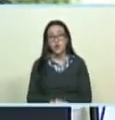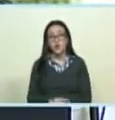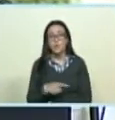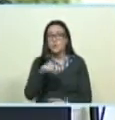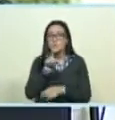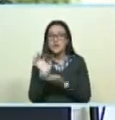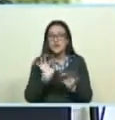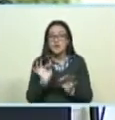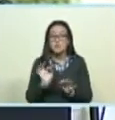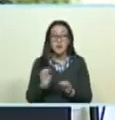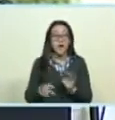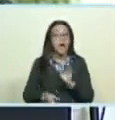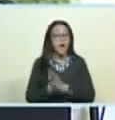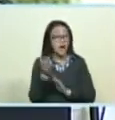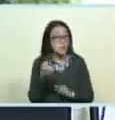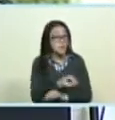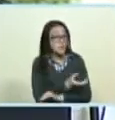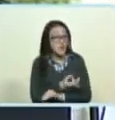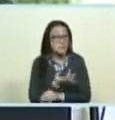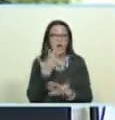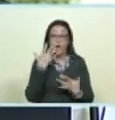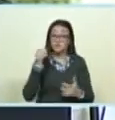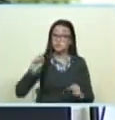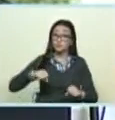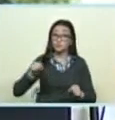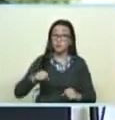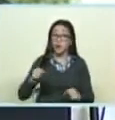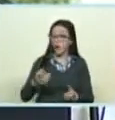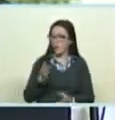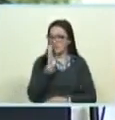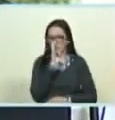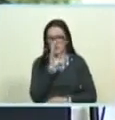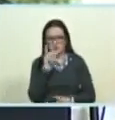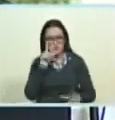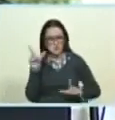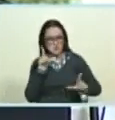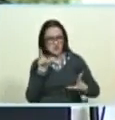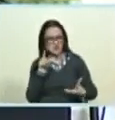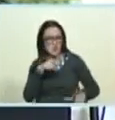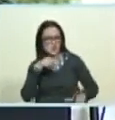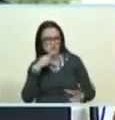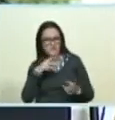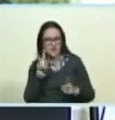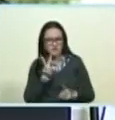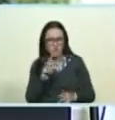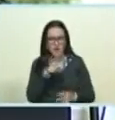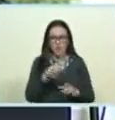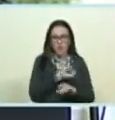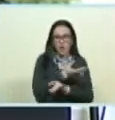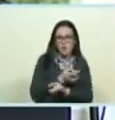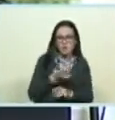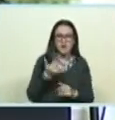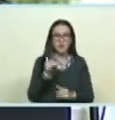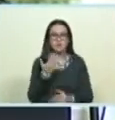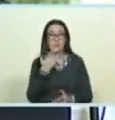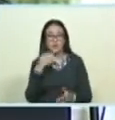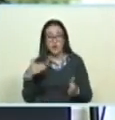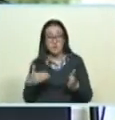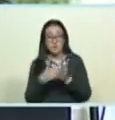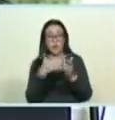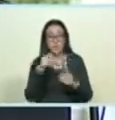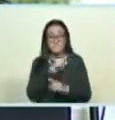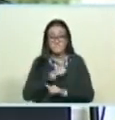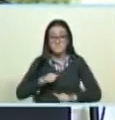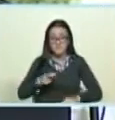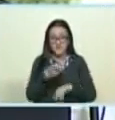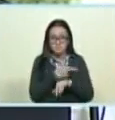es que salgan a guarimbiar. Ahí sí lo sacan en vivo y directo. Si ustedes salen a atacar una base militar, ahí sí